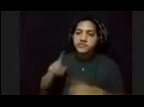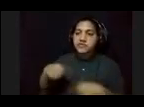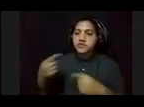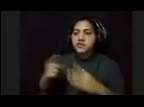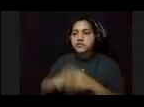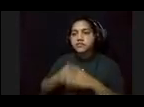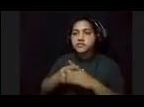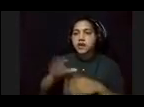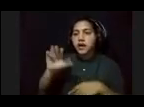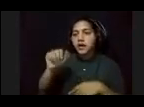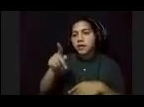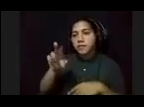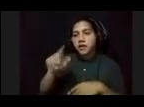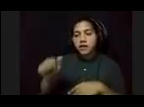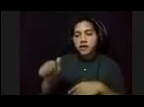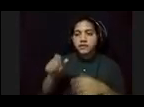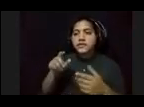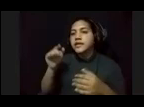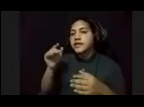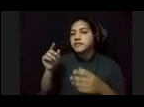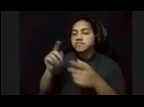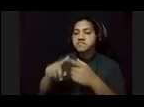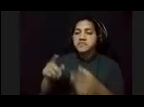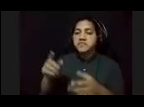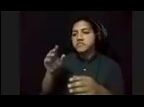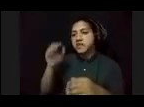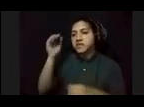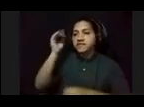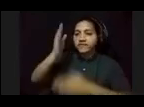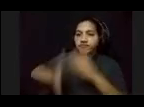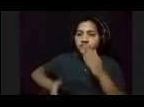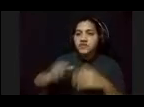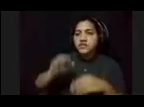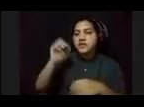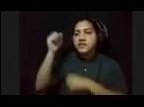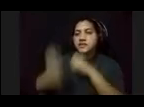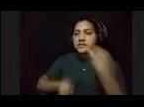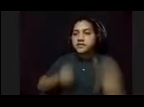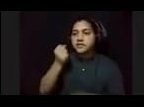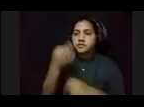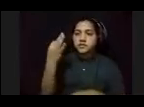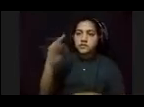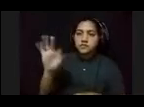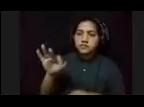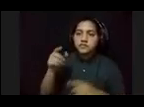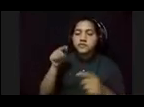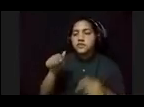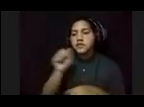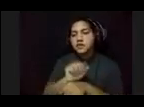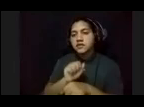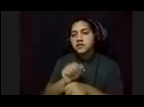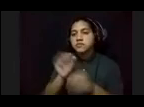en Caparra hasta finales del siglo XIX. En esta obra nos brinda información muy valiosa sobre el